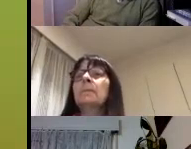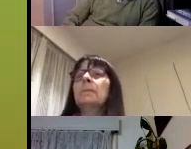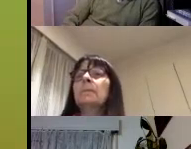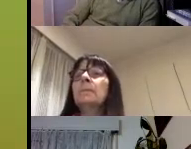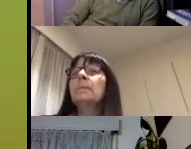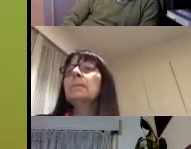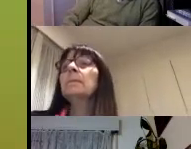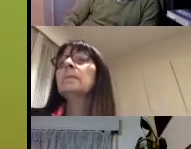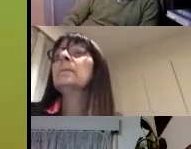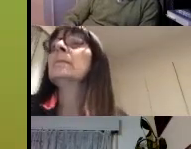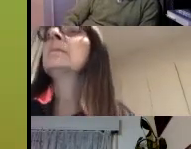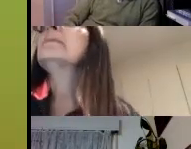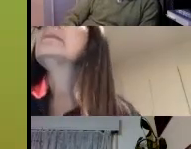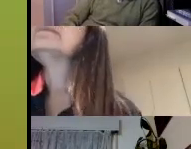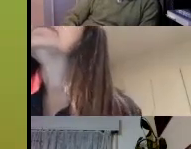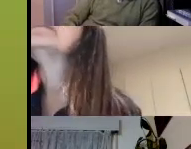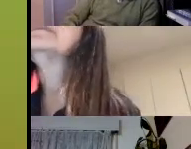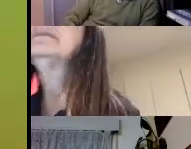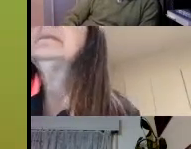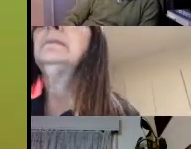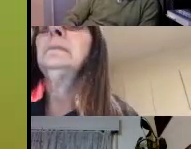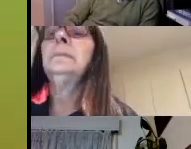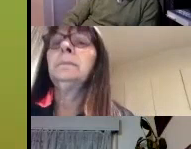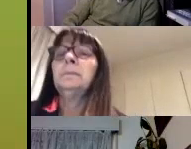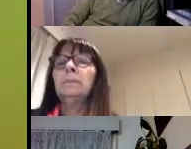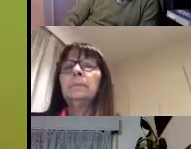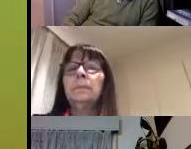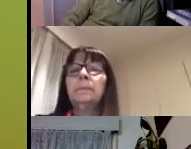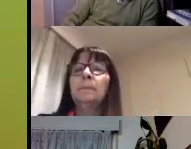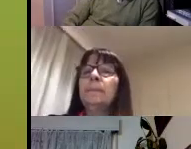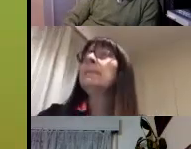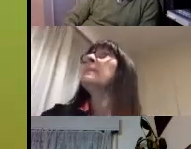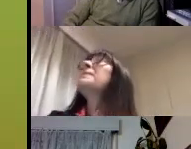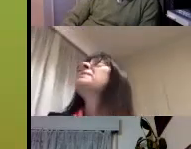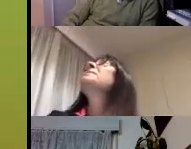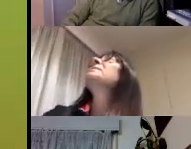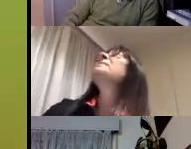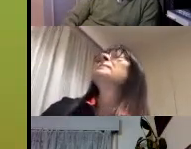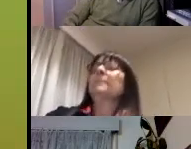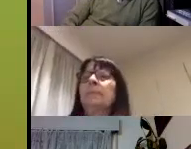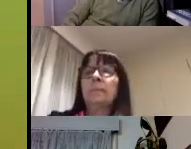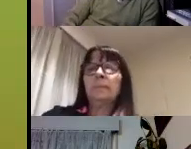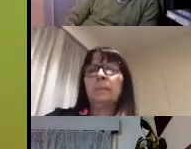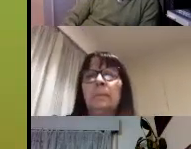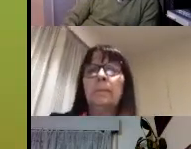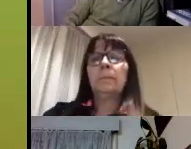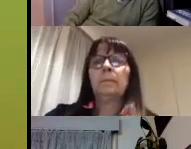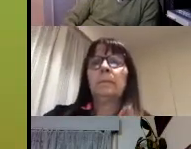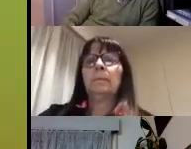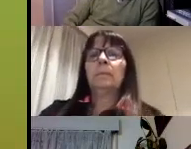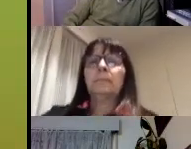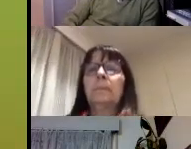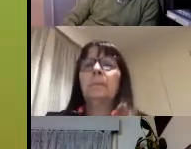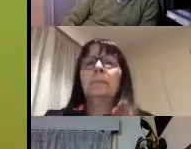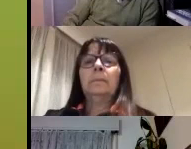Cartagena y terminamos en la Feria de Cali, en la Feria Internacional de Aves. Ahí en la feria, en realidad, es del 3 al